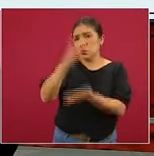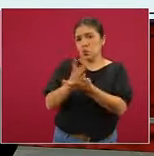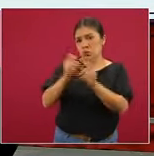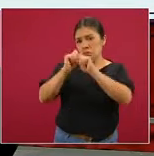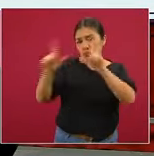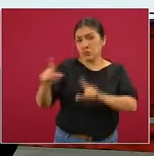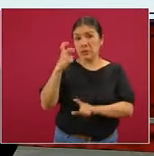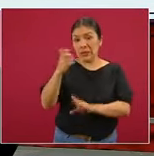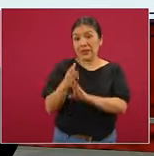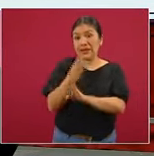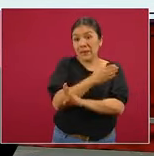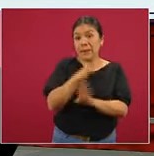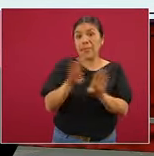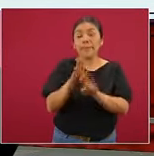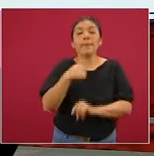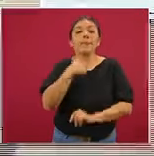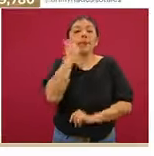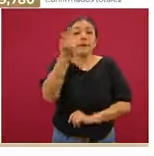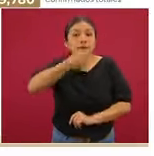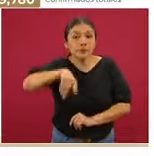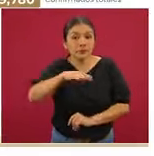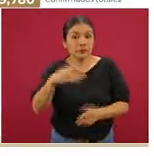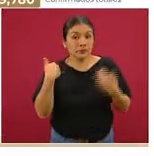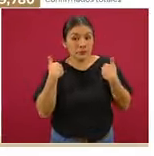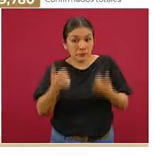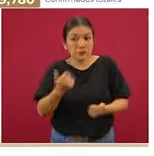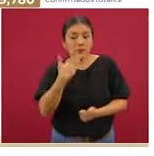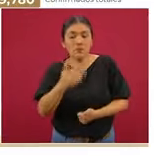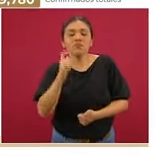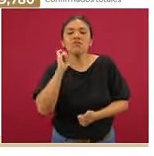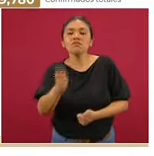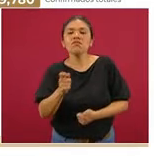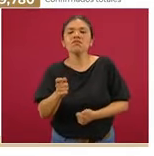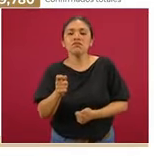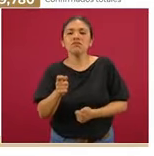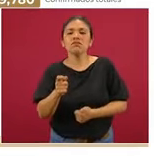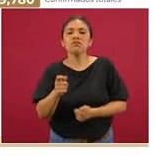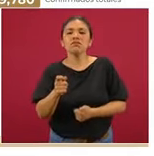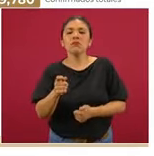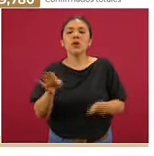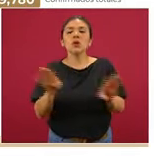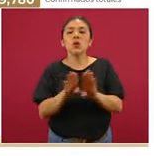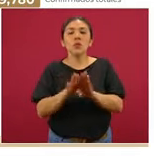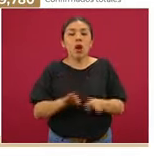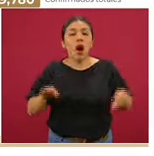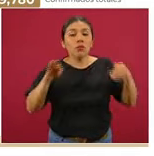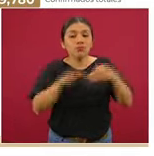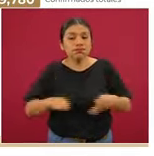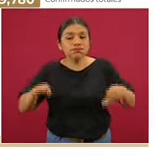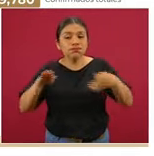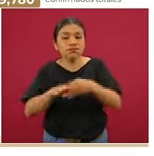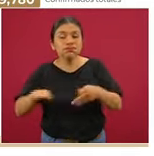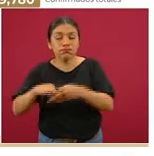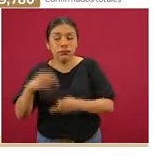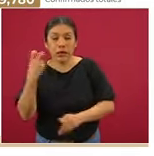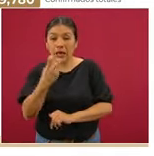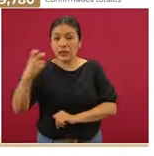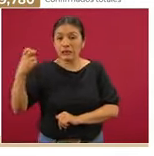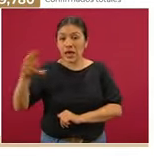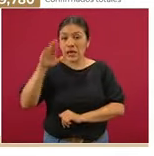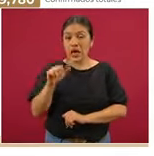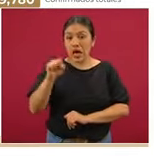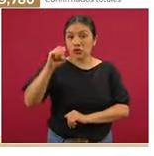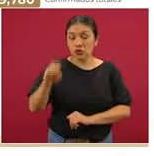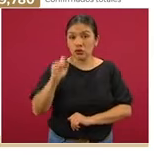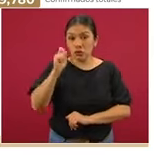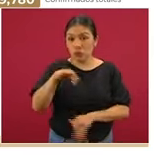Pero en esta gráfica, por ejemplo, lo que sí queremos resaltar es precisamente que la ocurrencia de estos casos no es